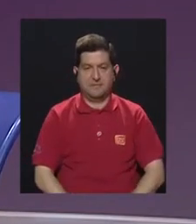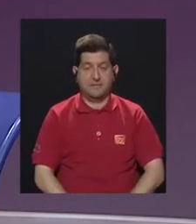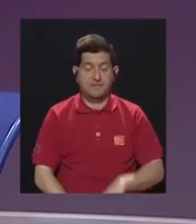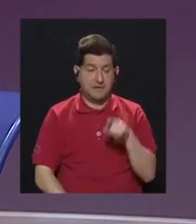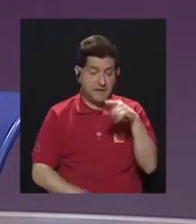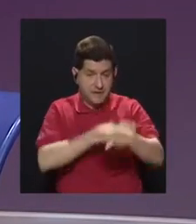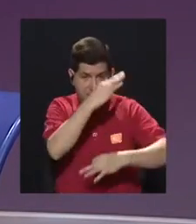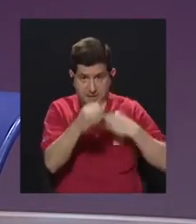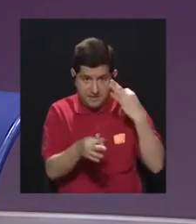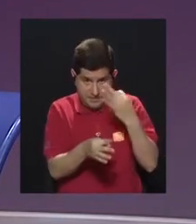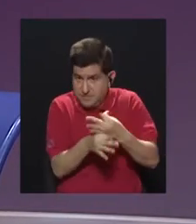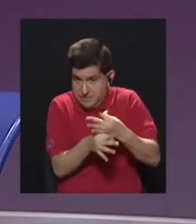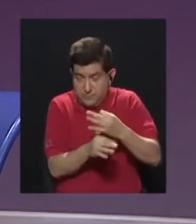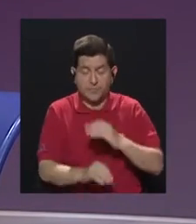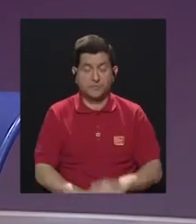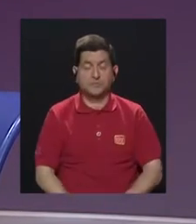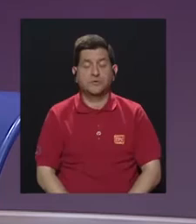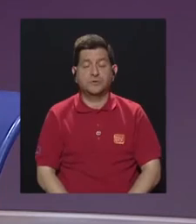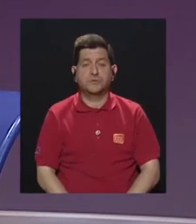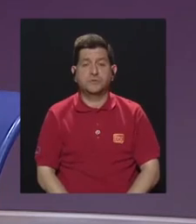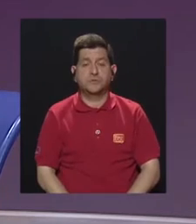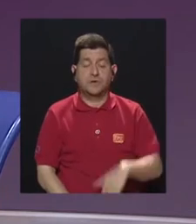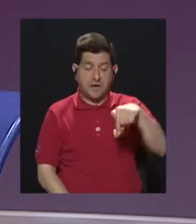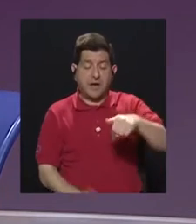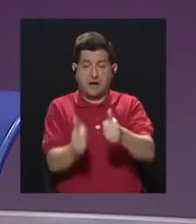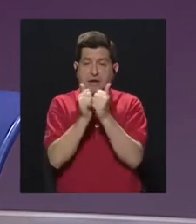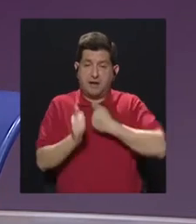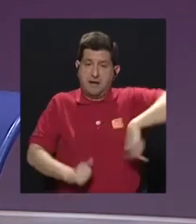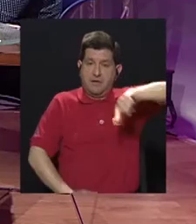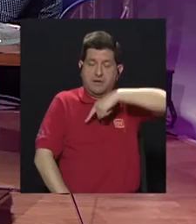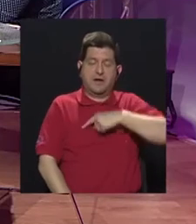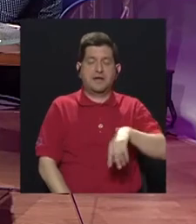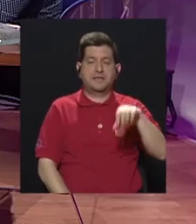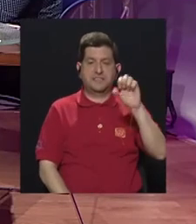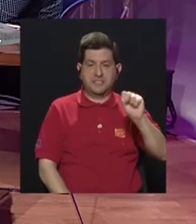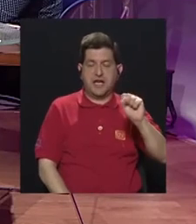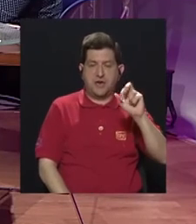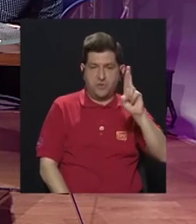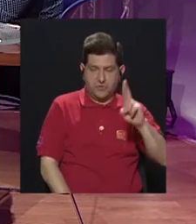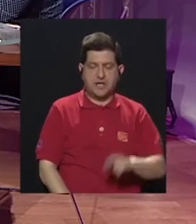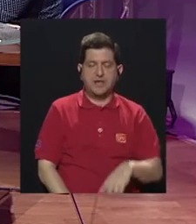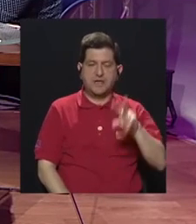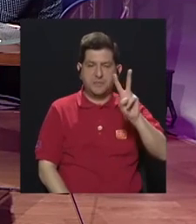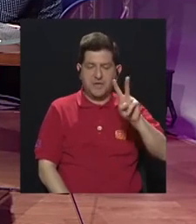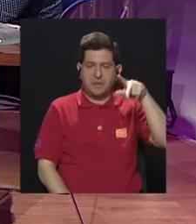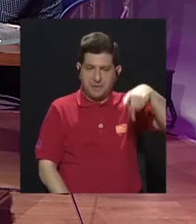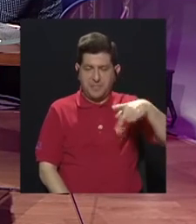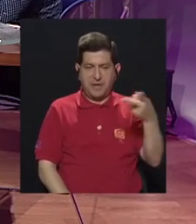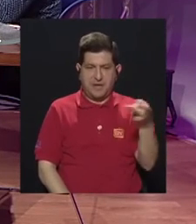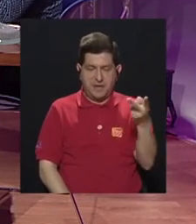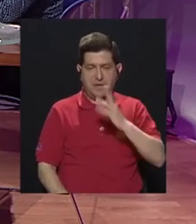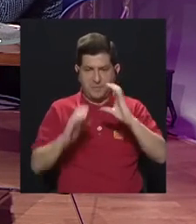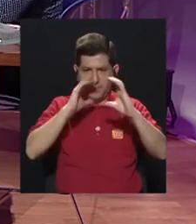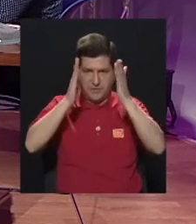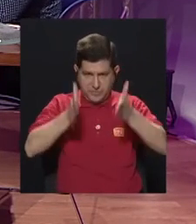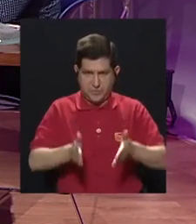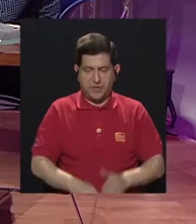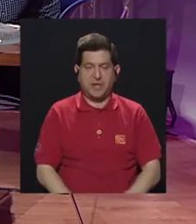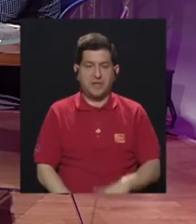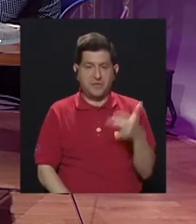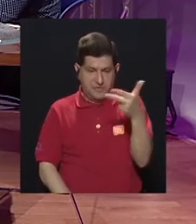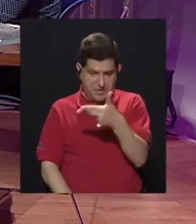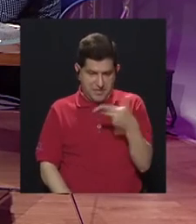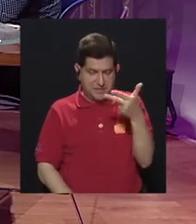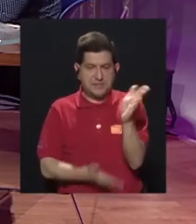este en este tipo y para eso están con nosotras charo rosales vilma peña ambas comunicadoras las tres formamos